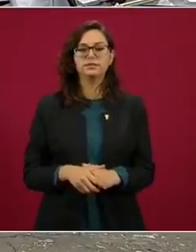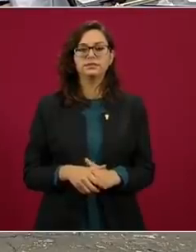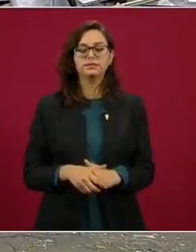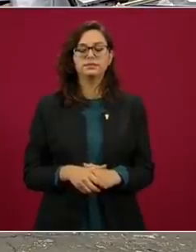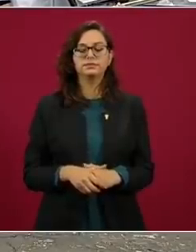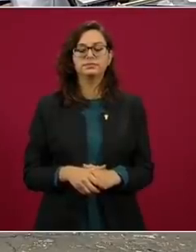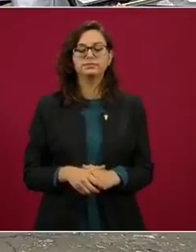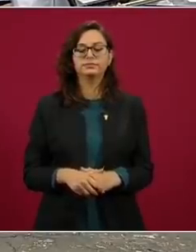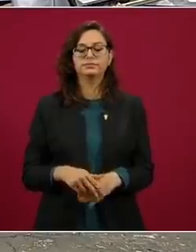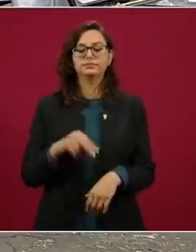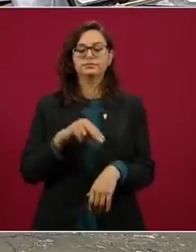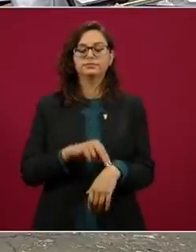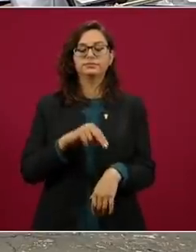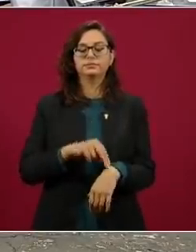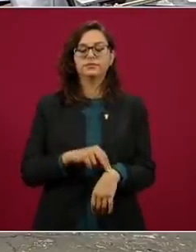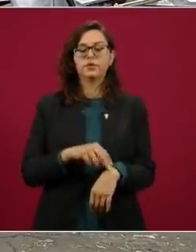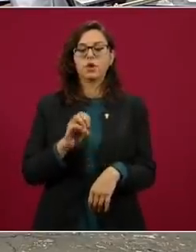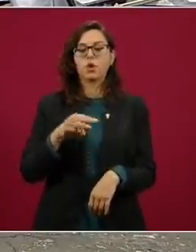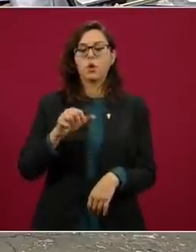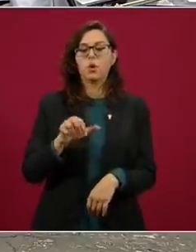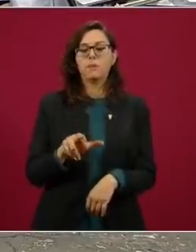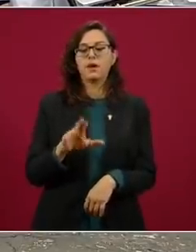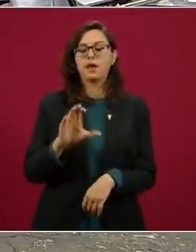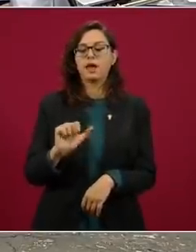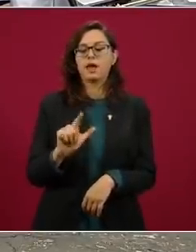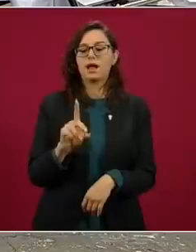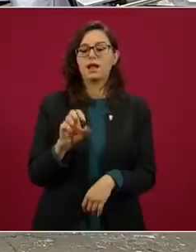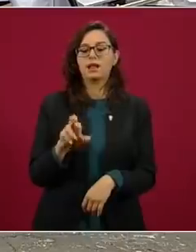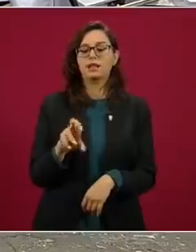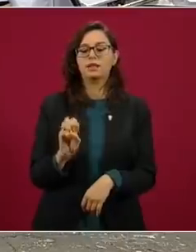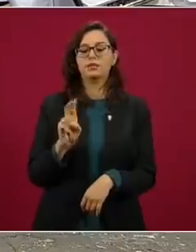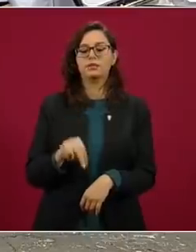médico omar calderón vale